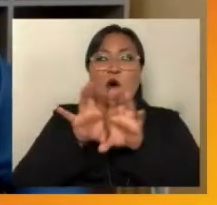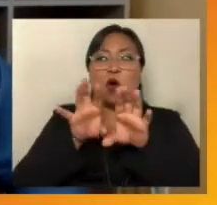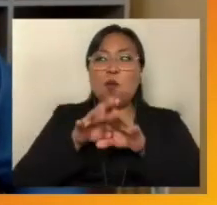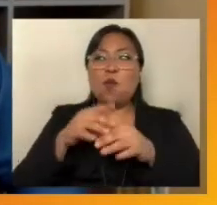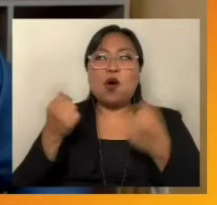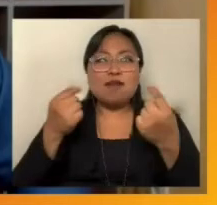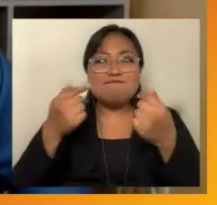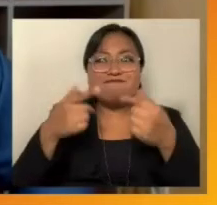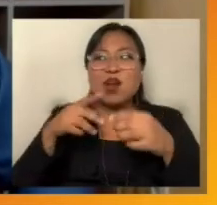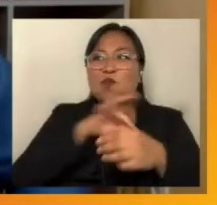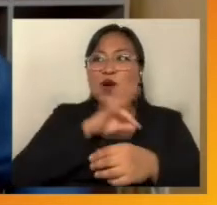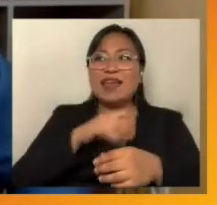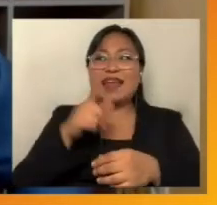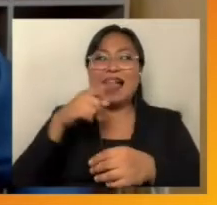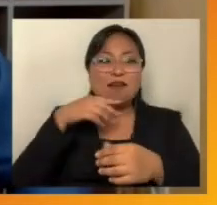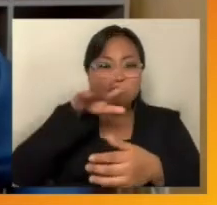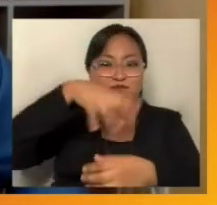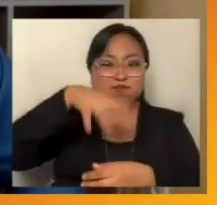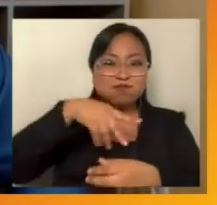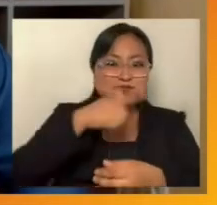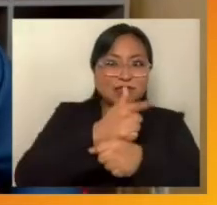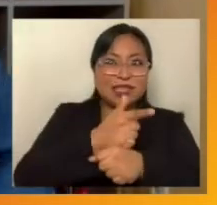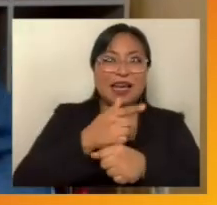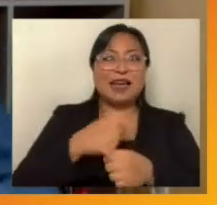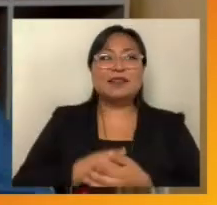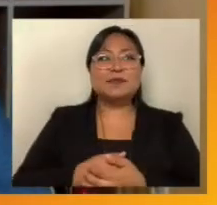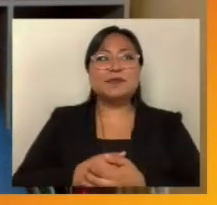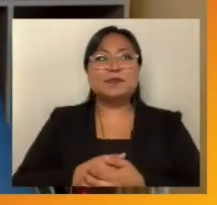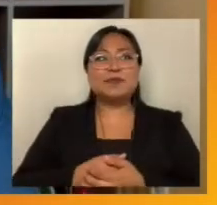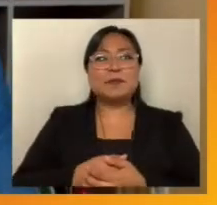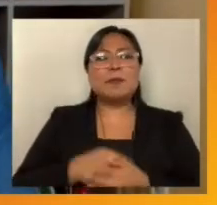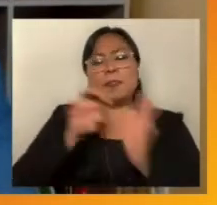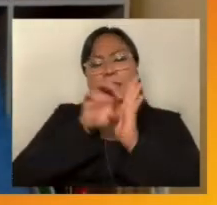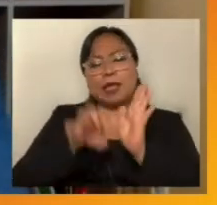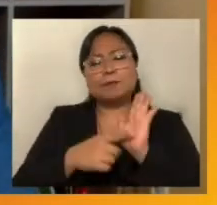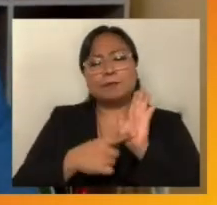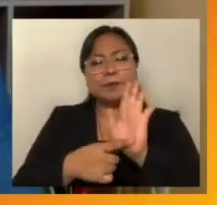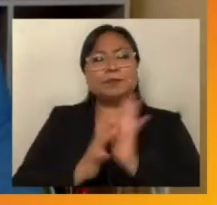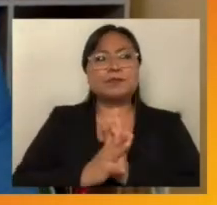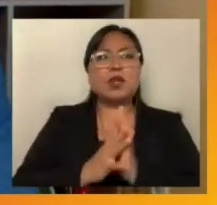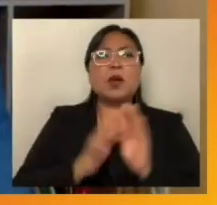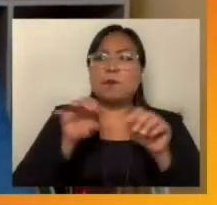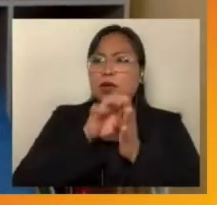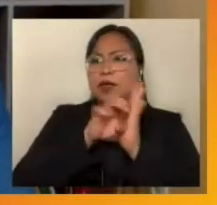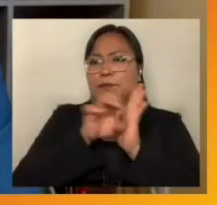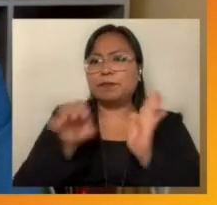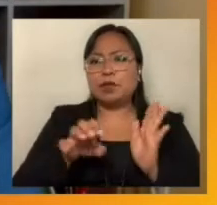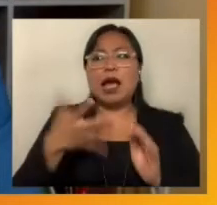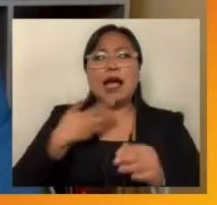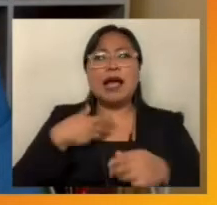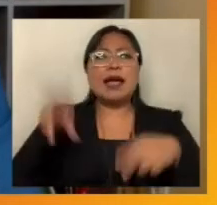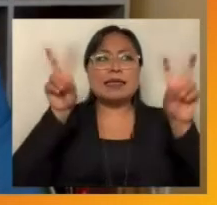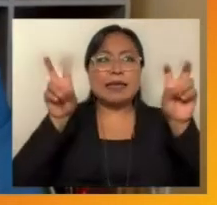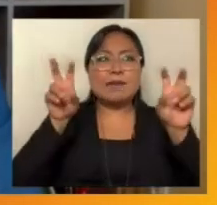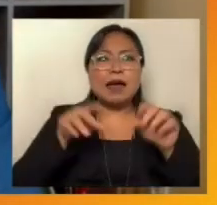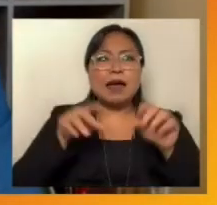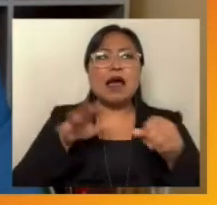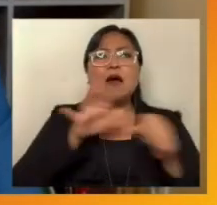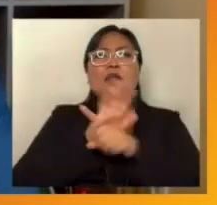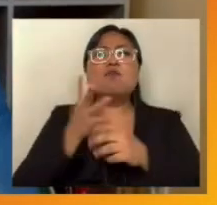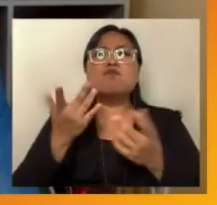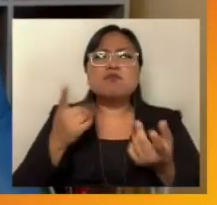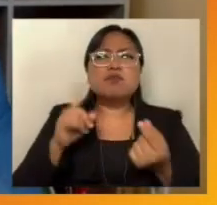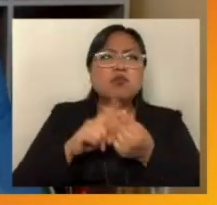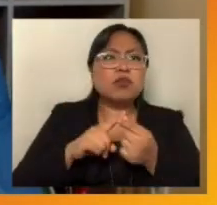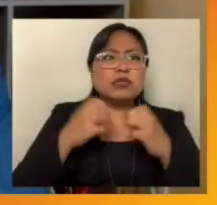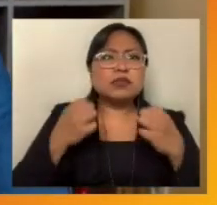un ejemplo. Venga, vamos con un titular, por ejemplo. ¿Dónde están mis titulares?